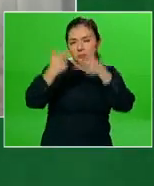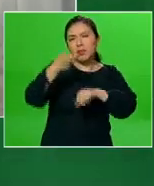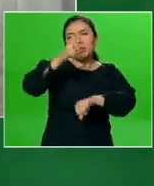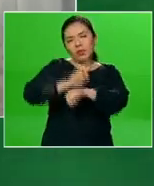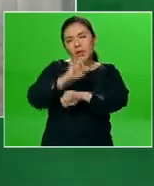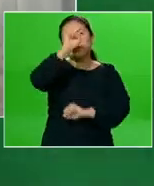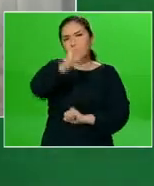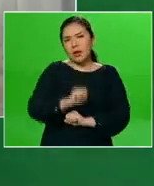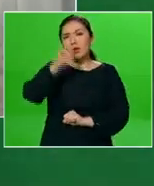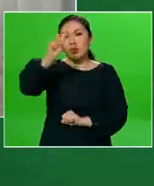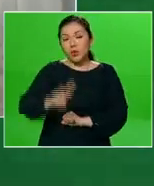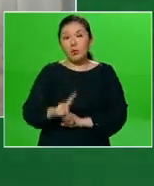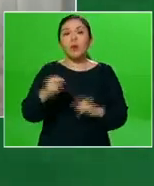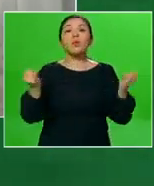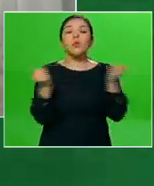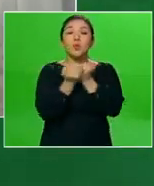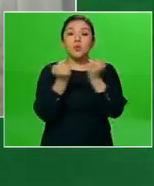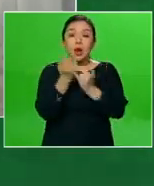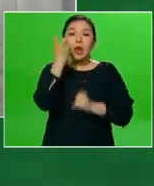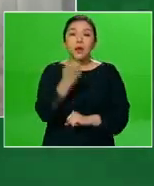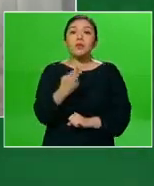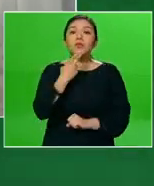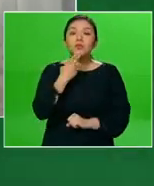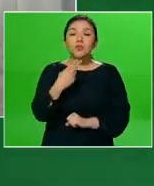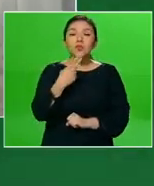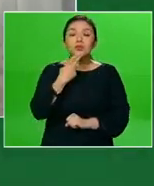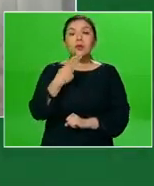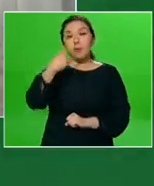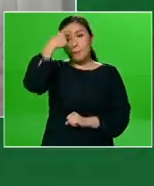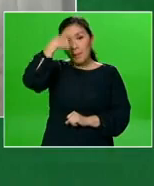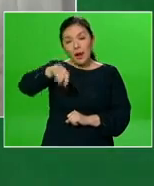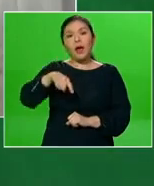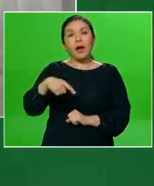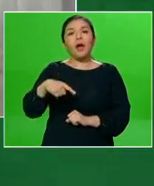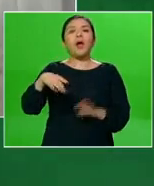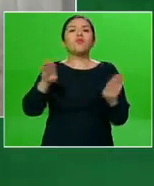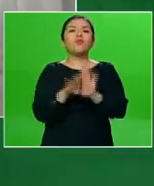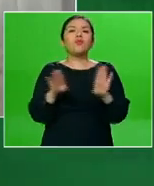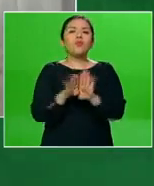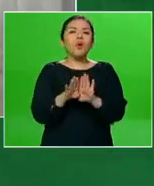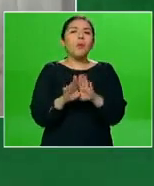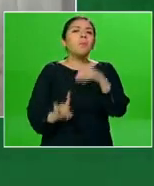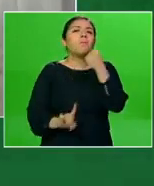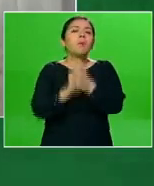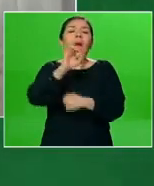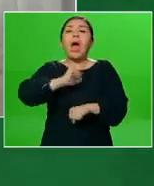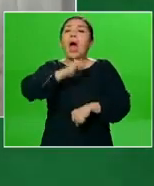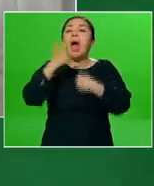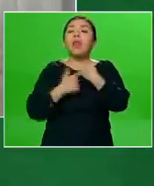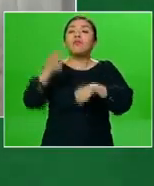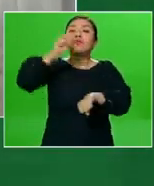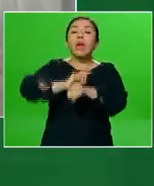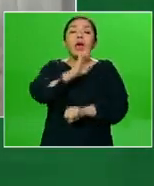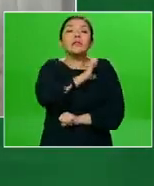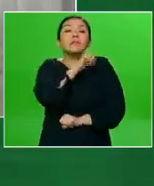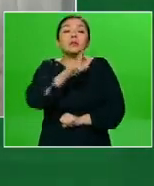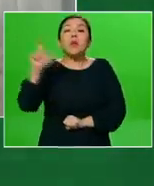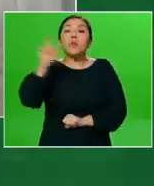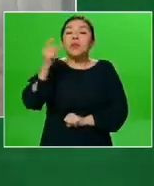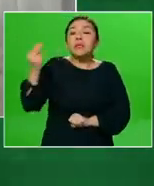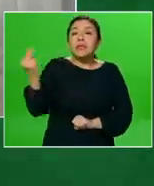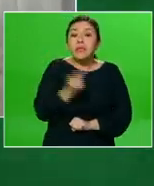y también esta será utilizada bajo algunas circunstancias especiales cuando cuando así se